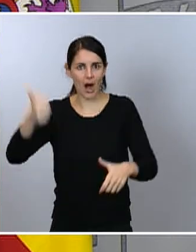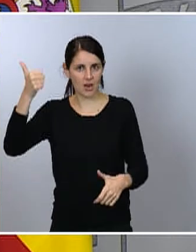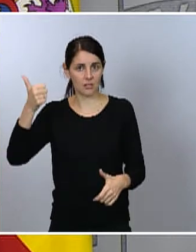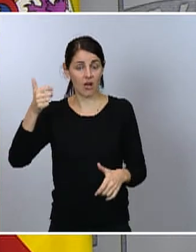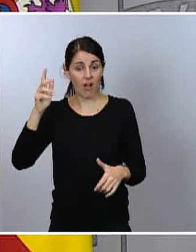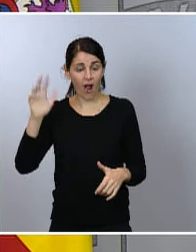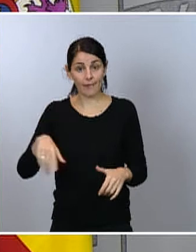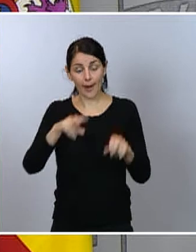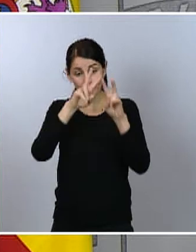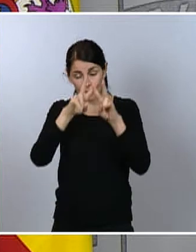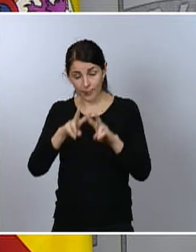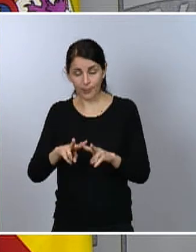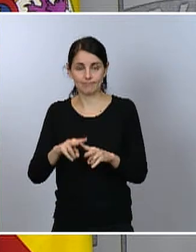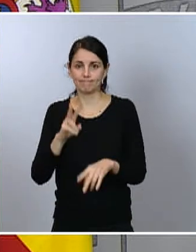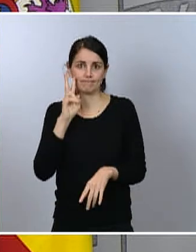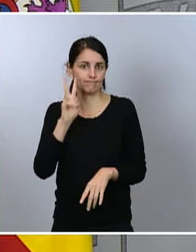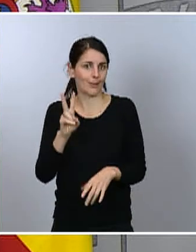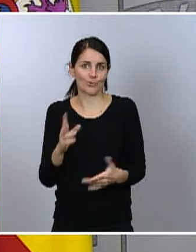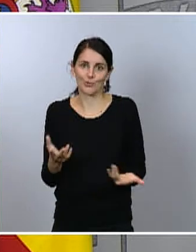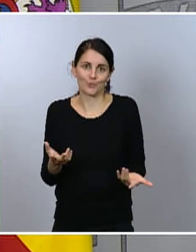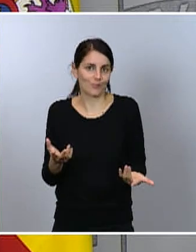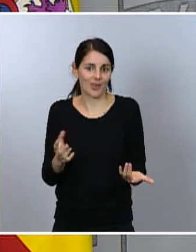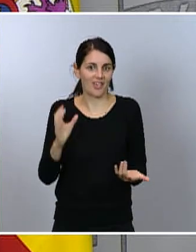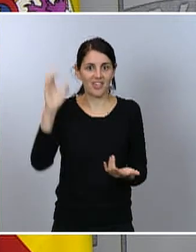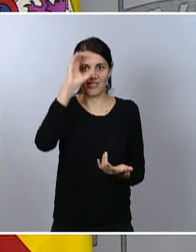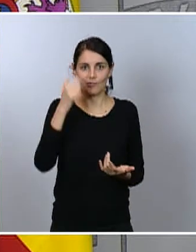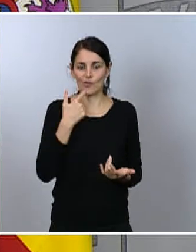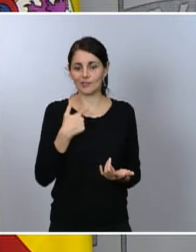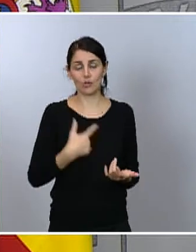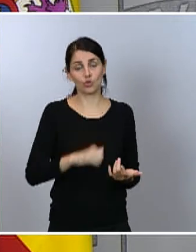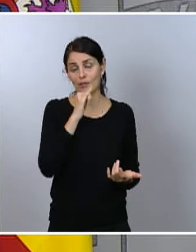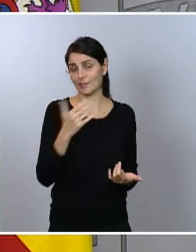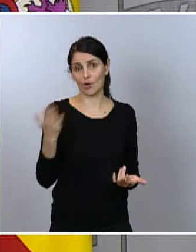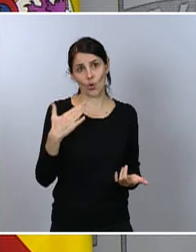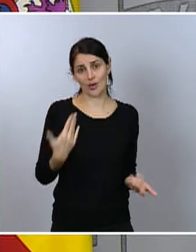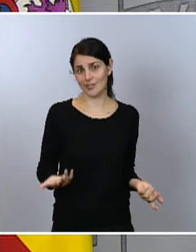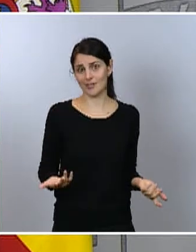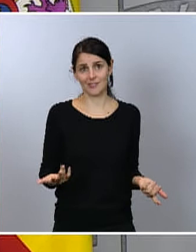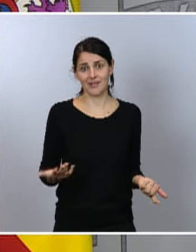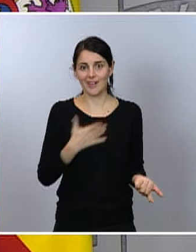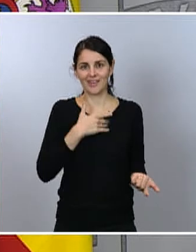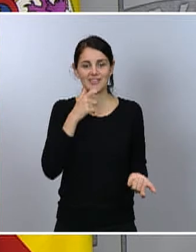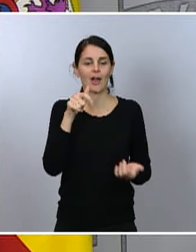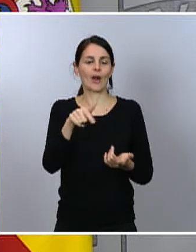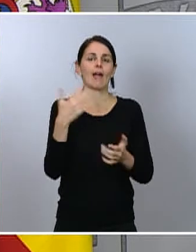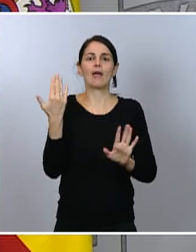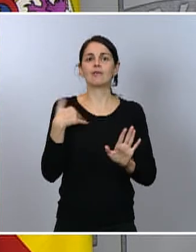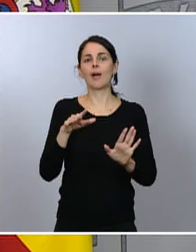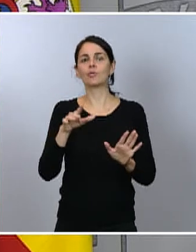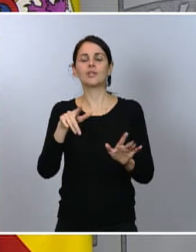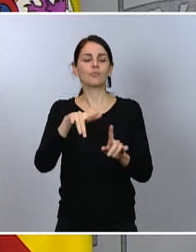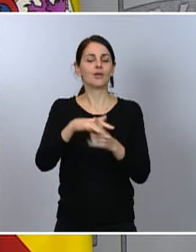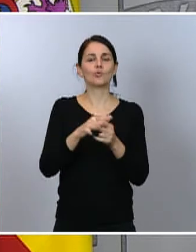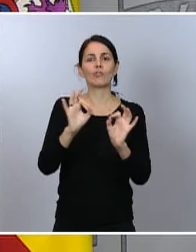no consideran que sea suficiente, desde luego no, para dejar de tener medidas que interrumpan